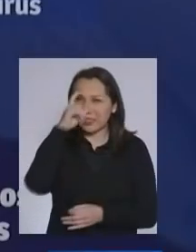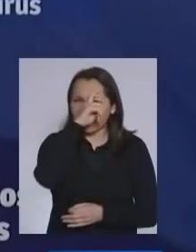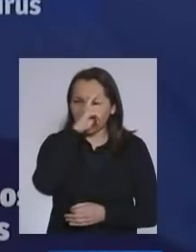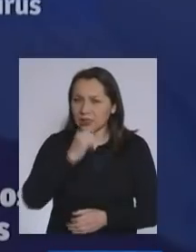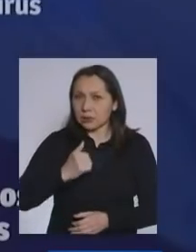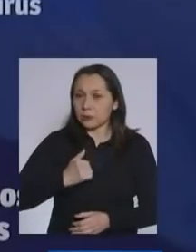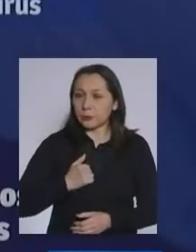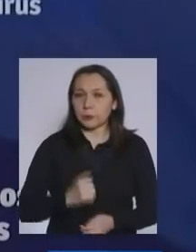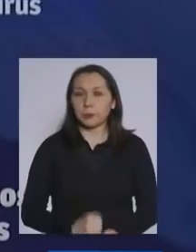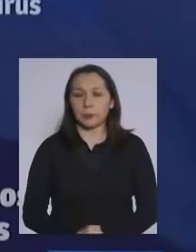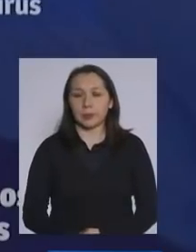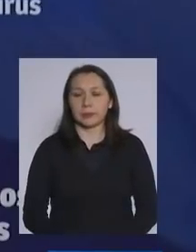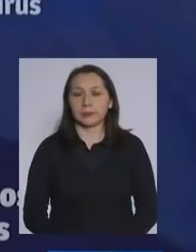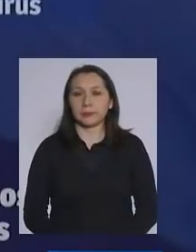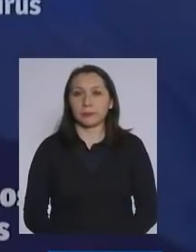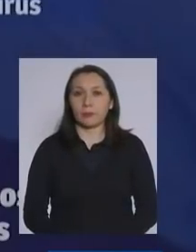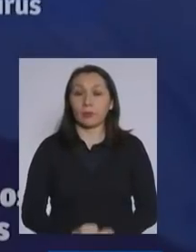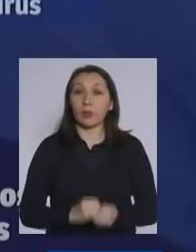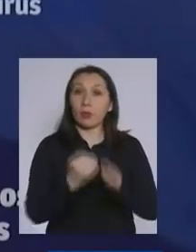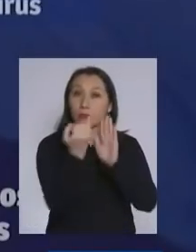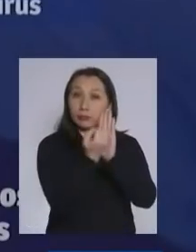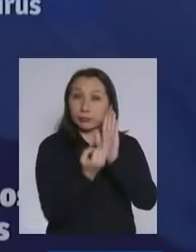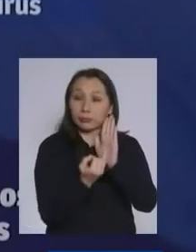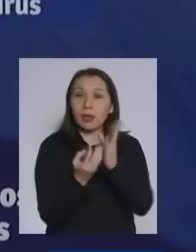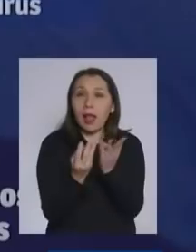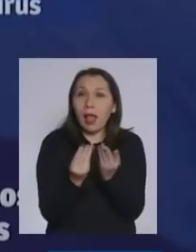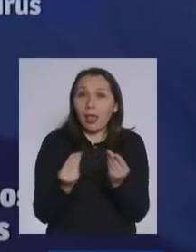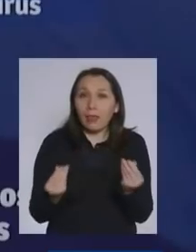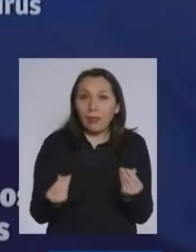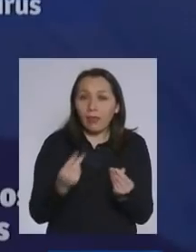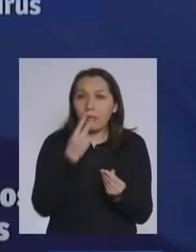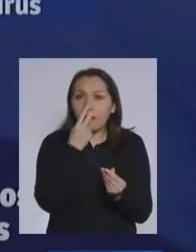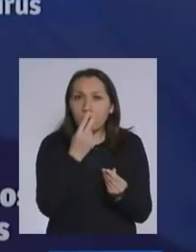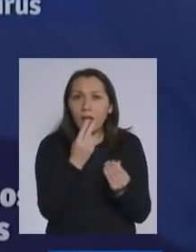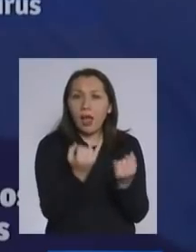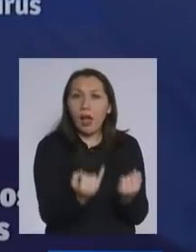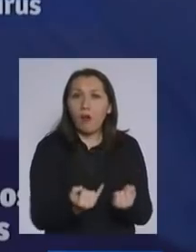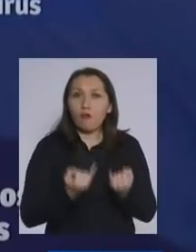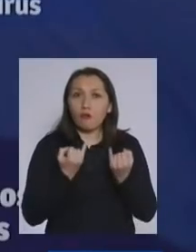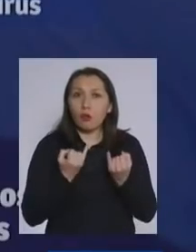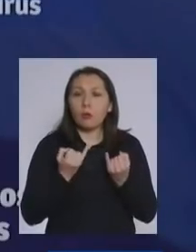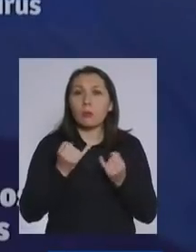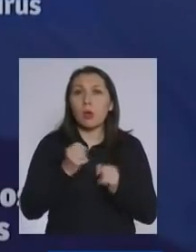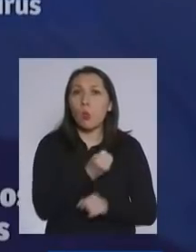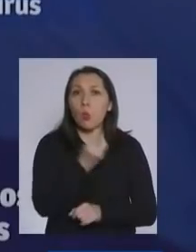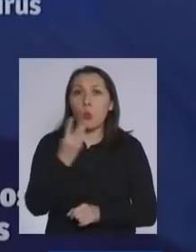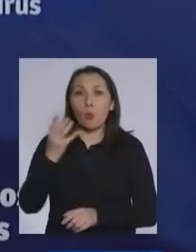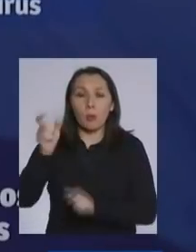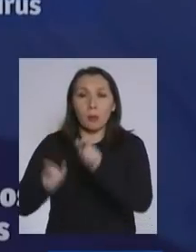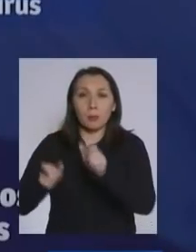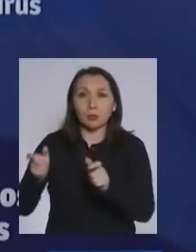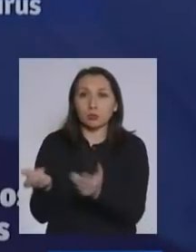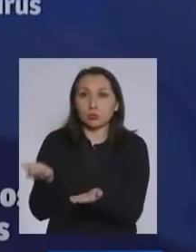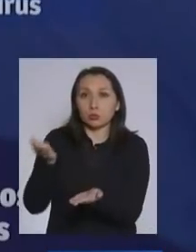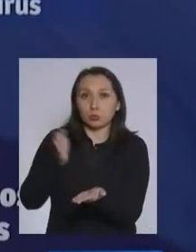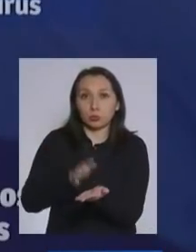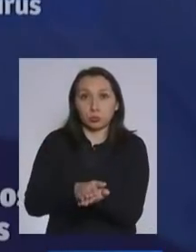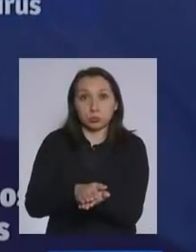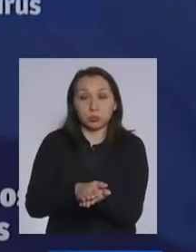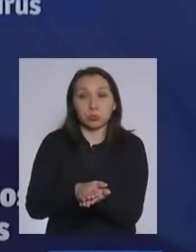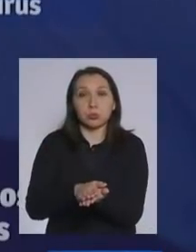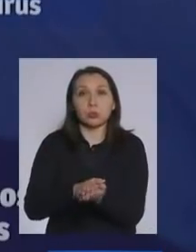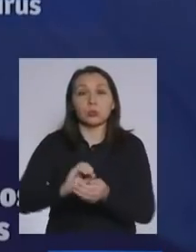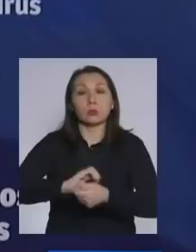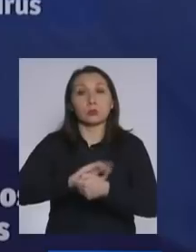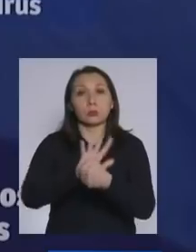difíciles. El indicador de calidad de información sobre fallecimientos